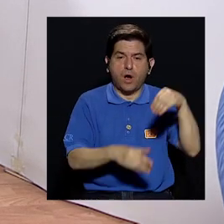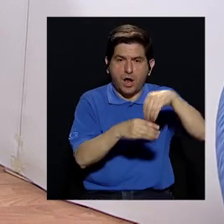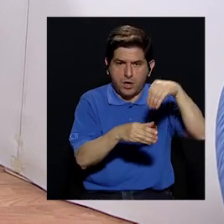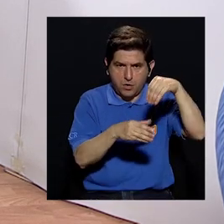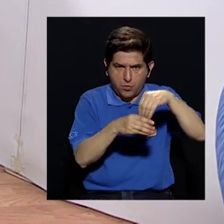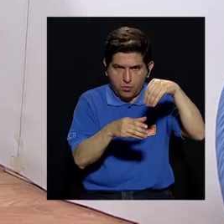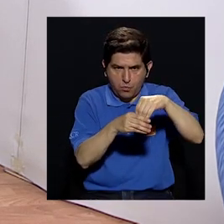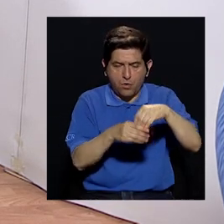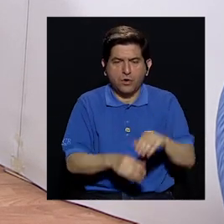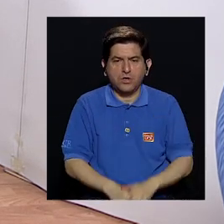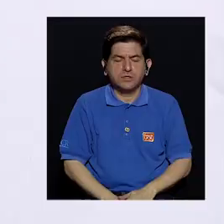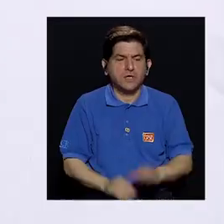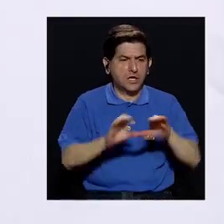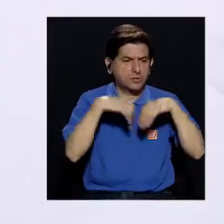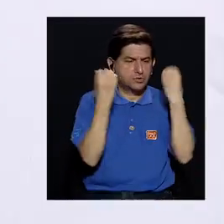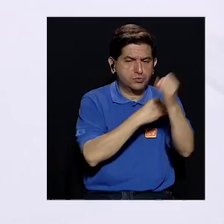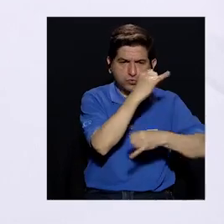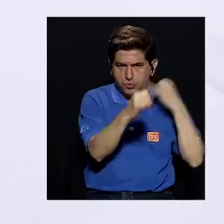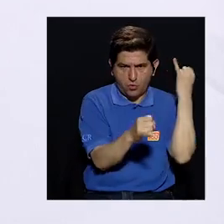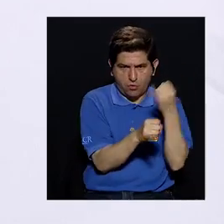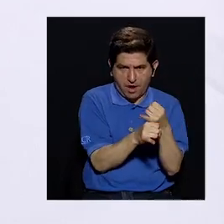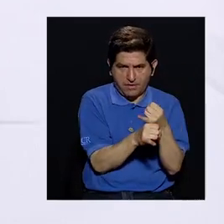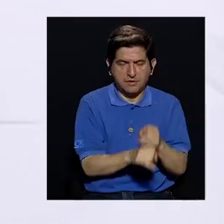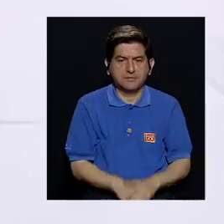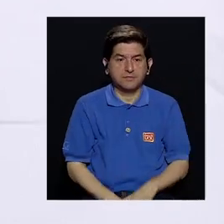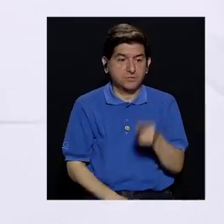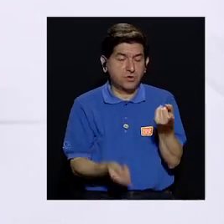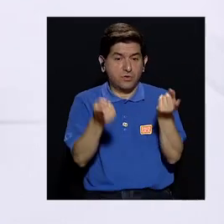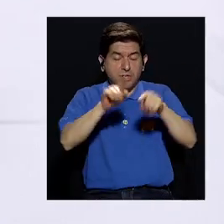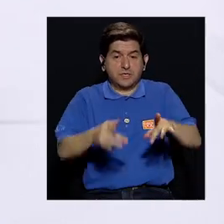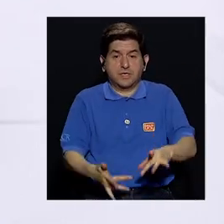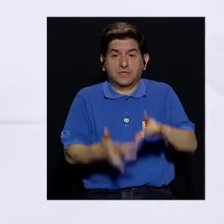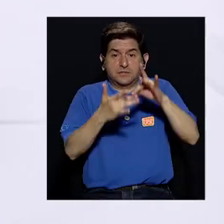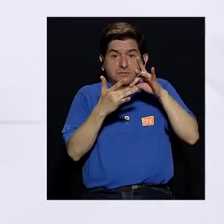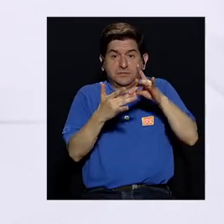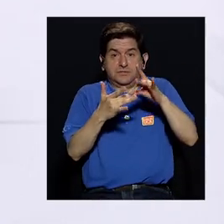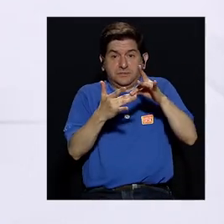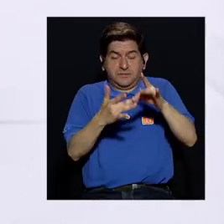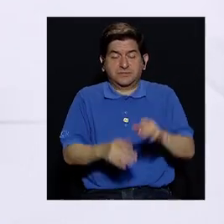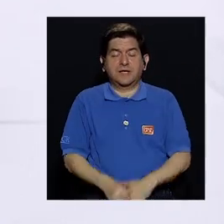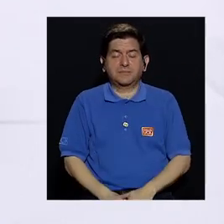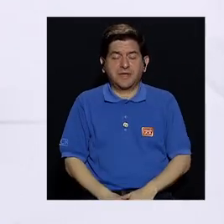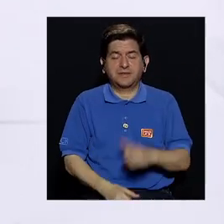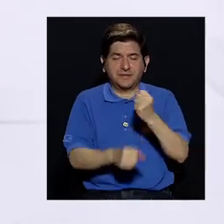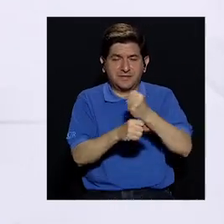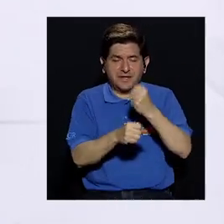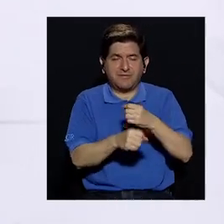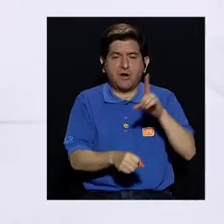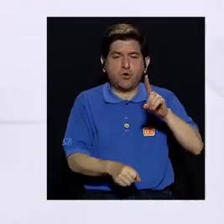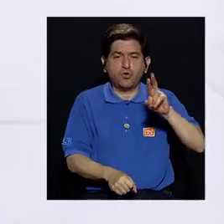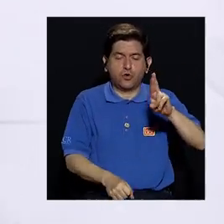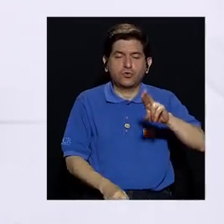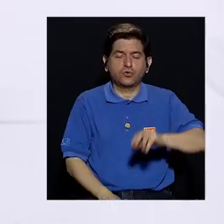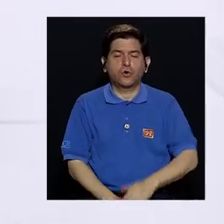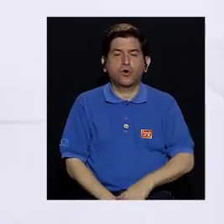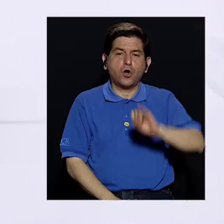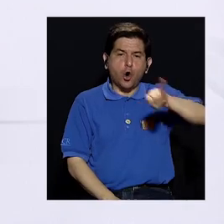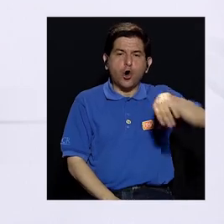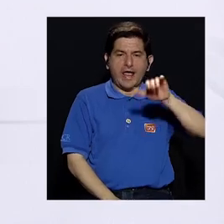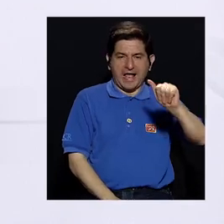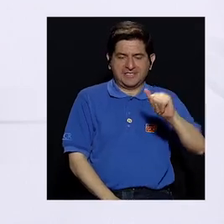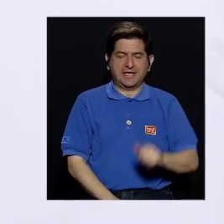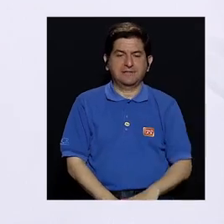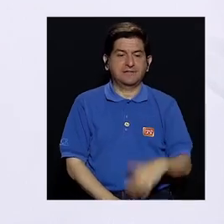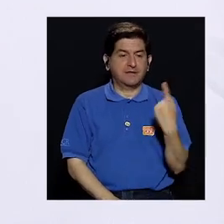cuotas organismos internacionales que son muy particularmente el empeño del doctor allende ha sido fundamental para